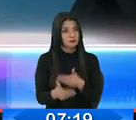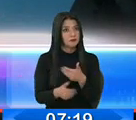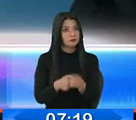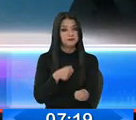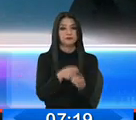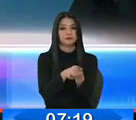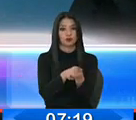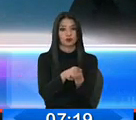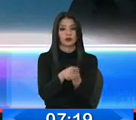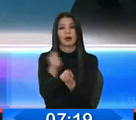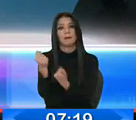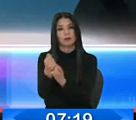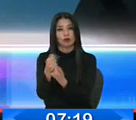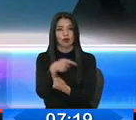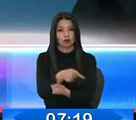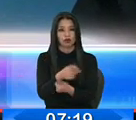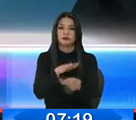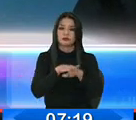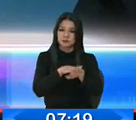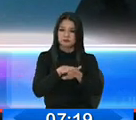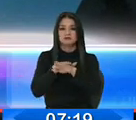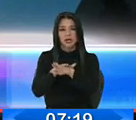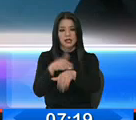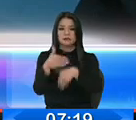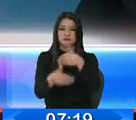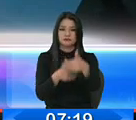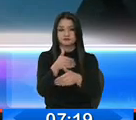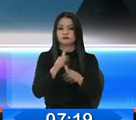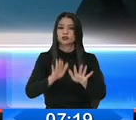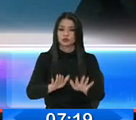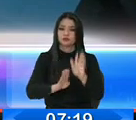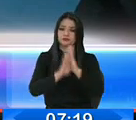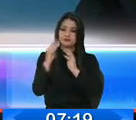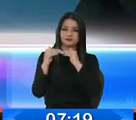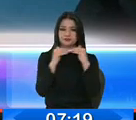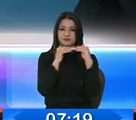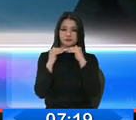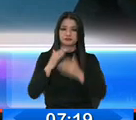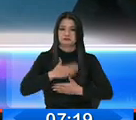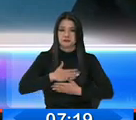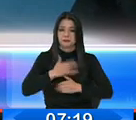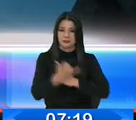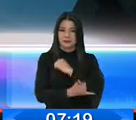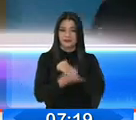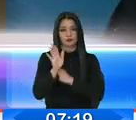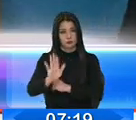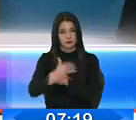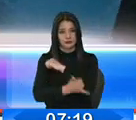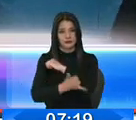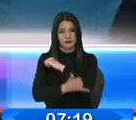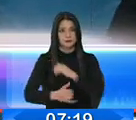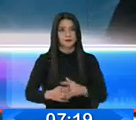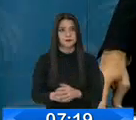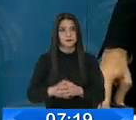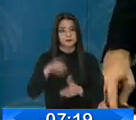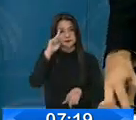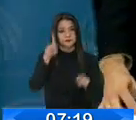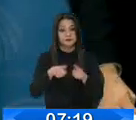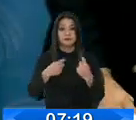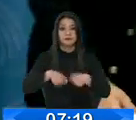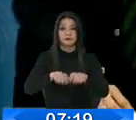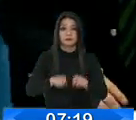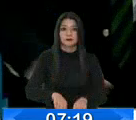contribuyendo y respaldándonos en el fortalecimiento democrático en nuestros respectivos países. El convenio tiene una vigencia